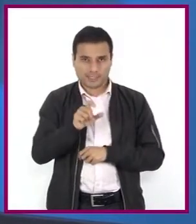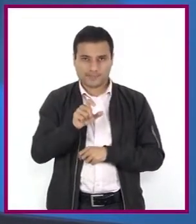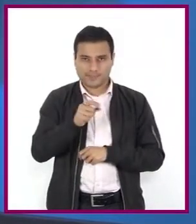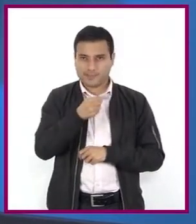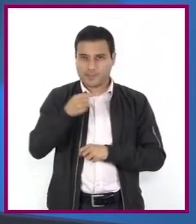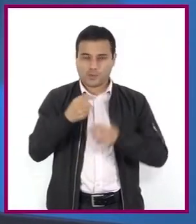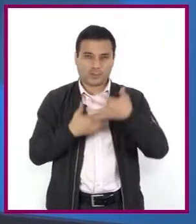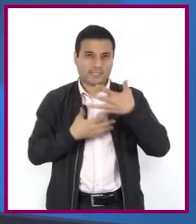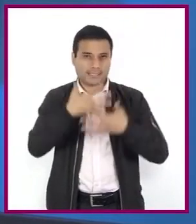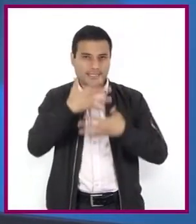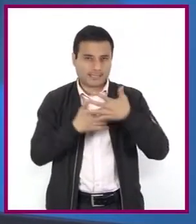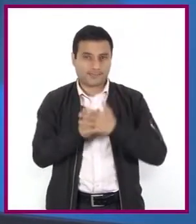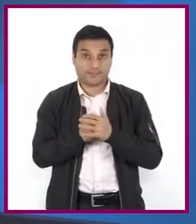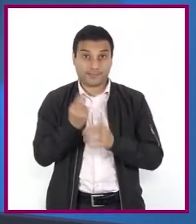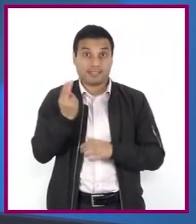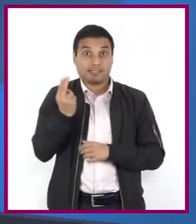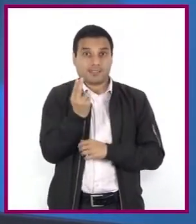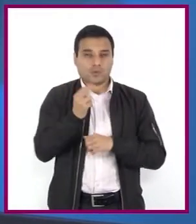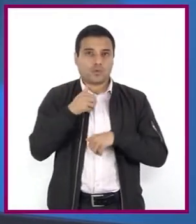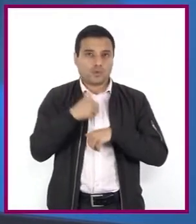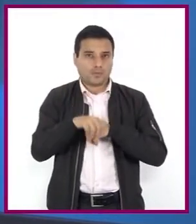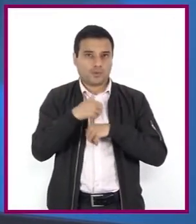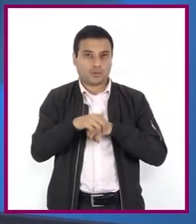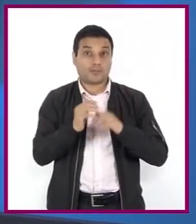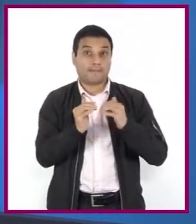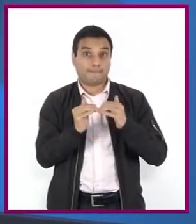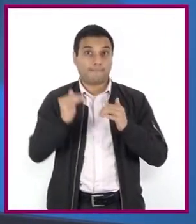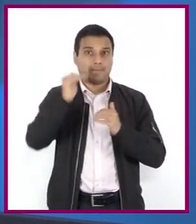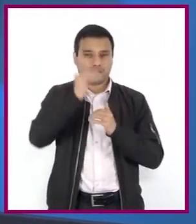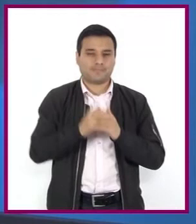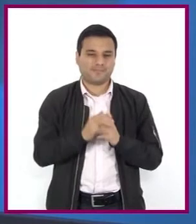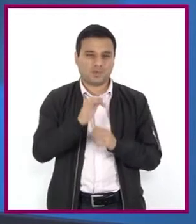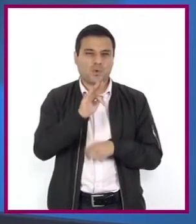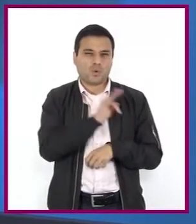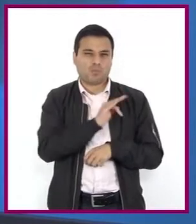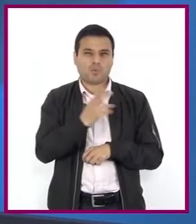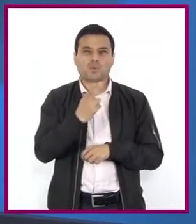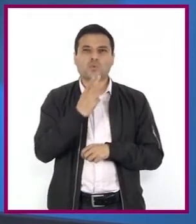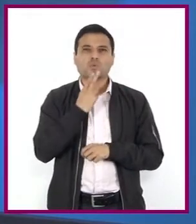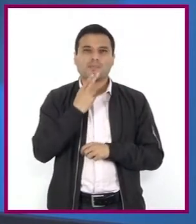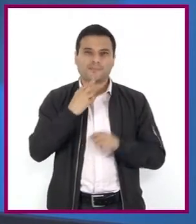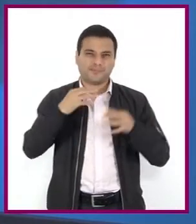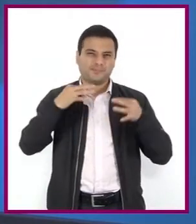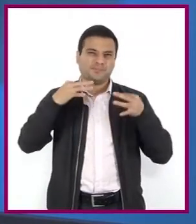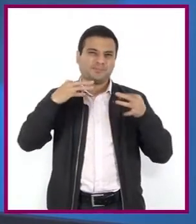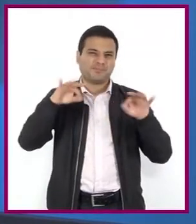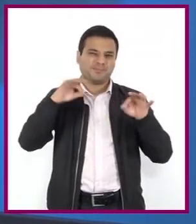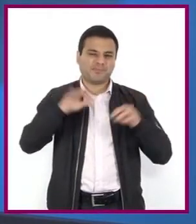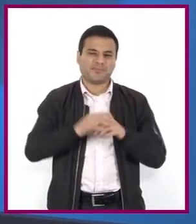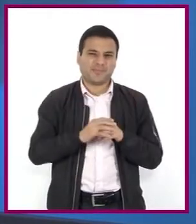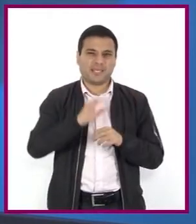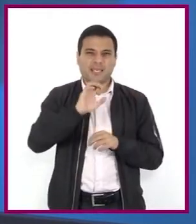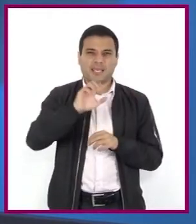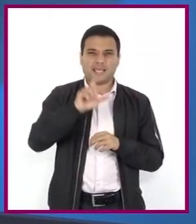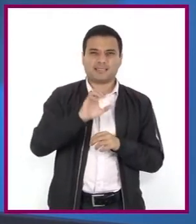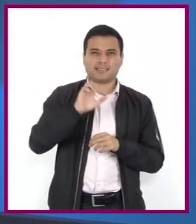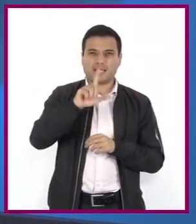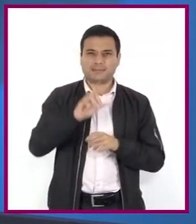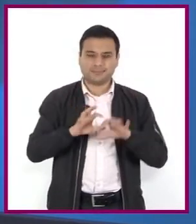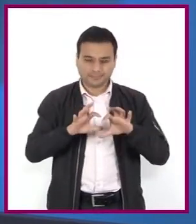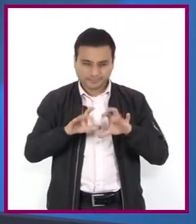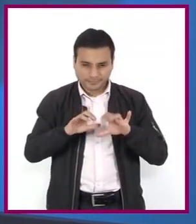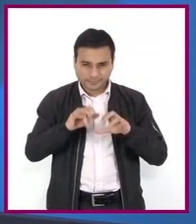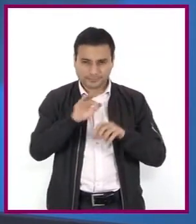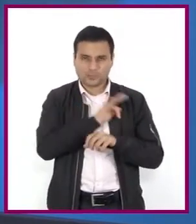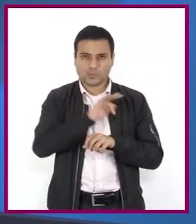ocupar valores más grandes y podemos valernos de una hoja de cálculo electrónica para poder construir la tabulación y